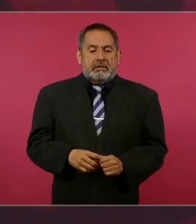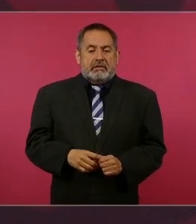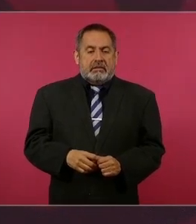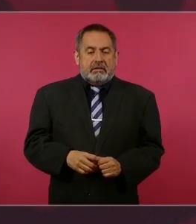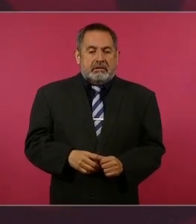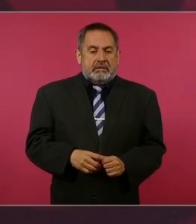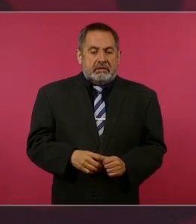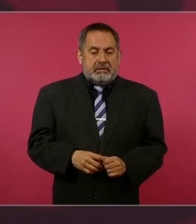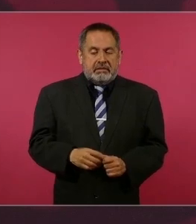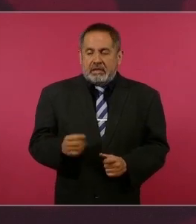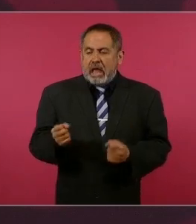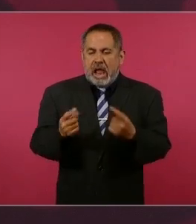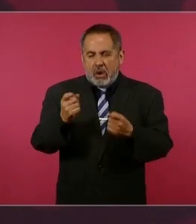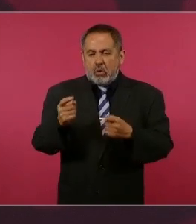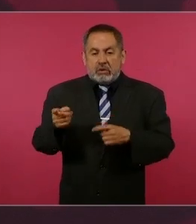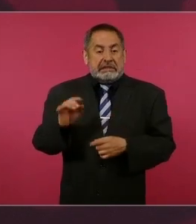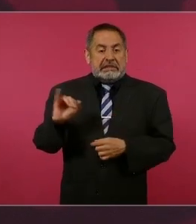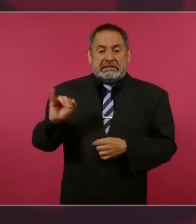izquierda